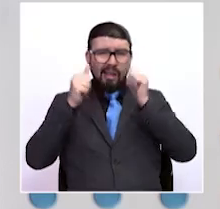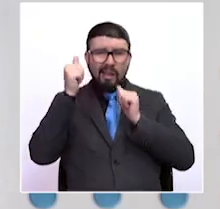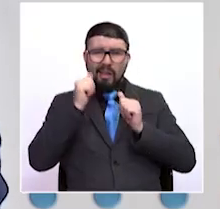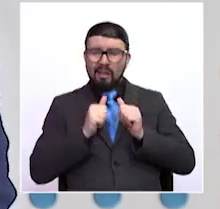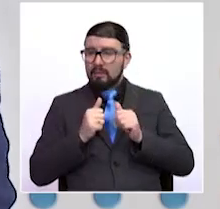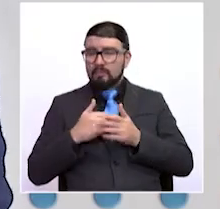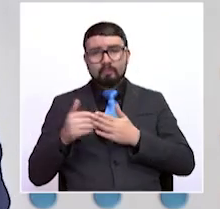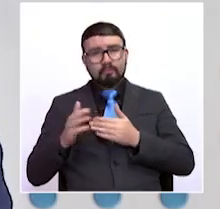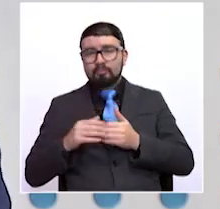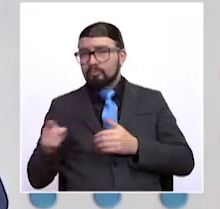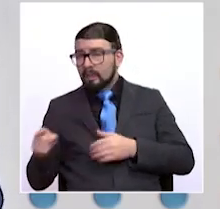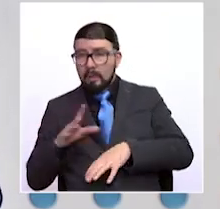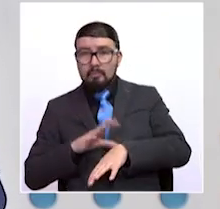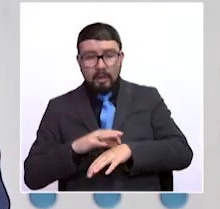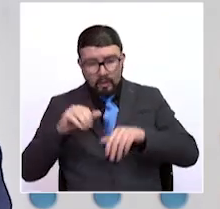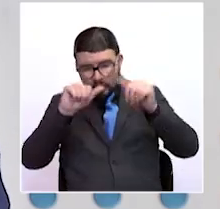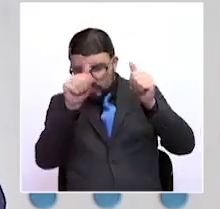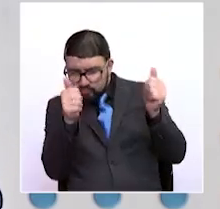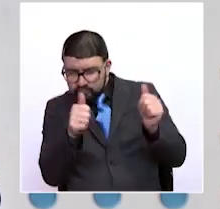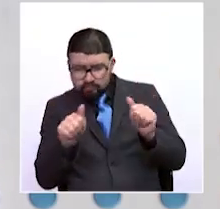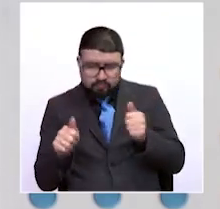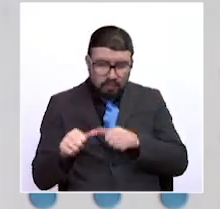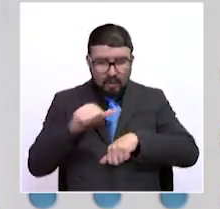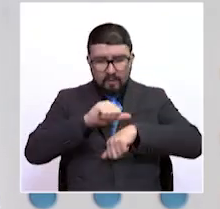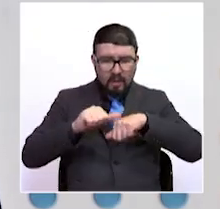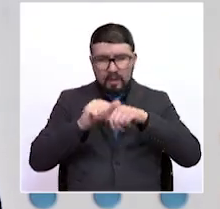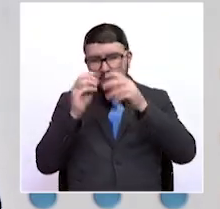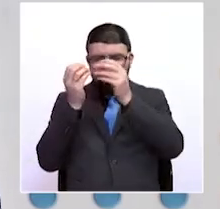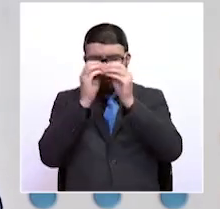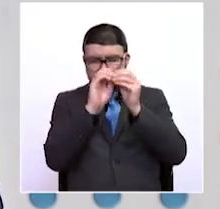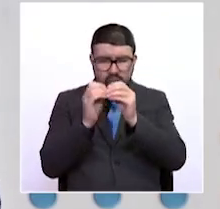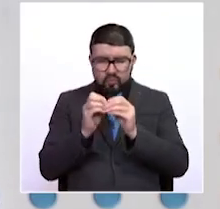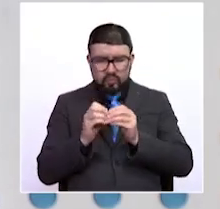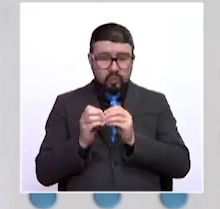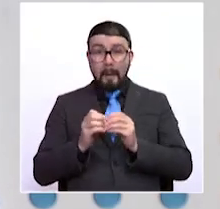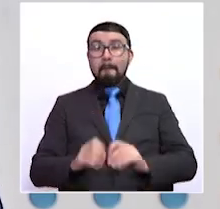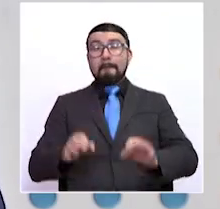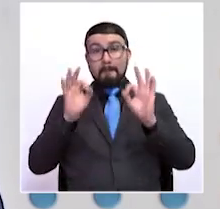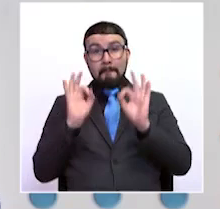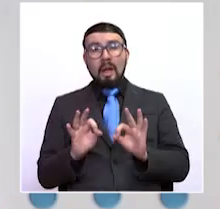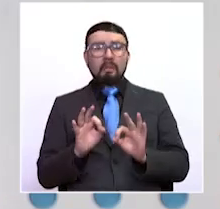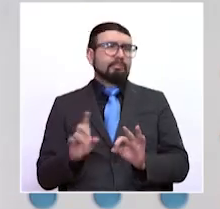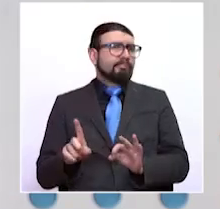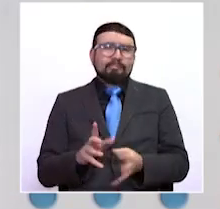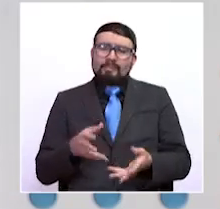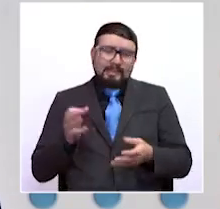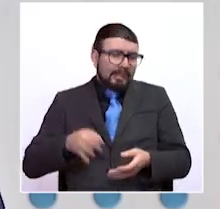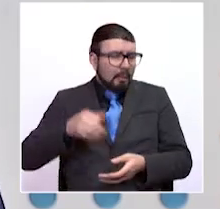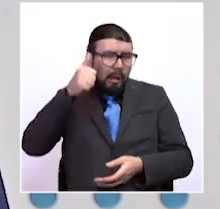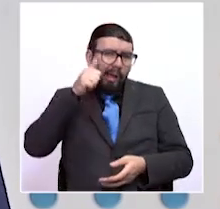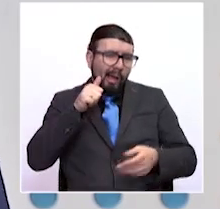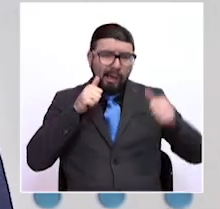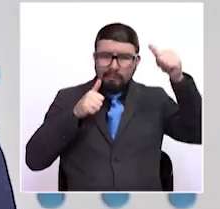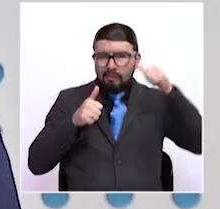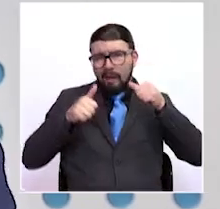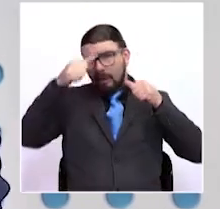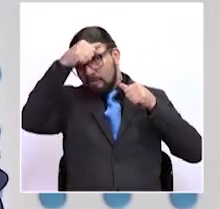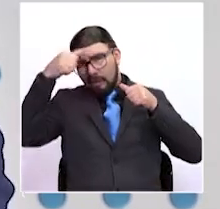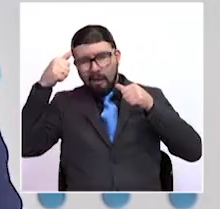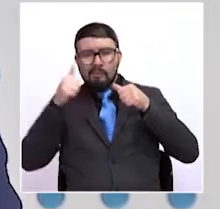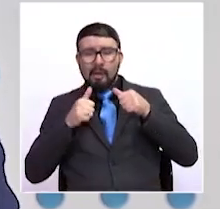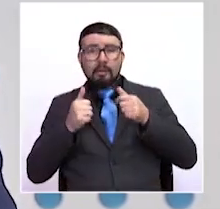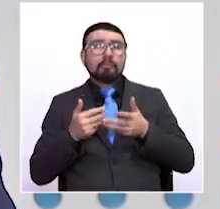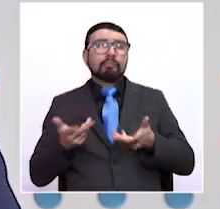plásticos, no somos capaces de aliviar ese mal tan grande de la superficie de la